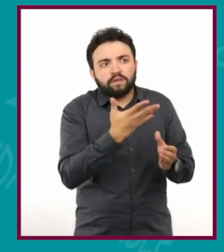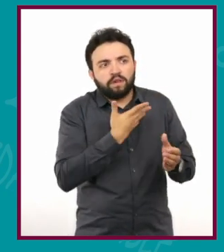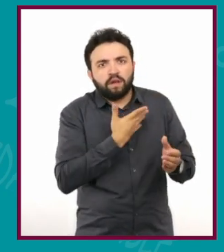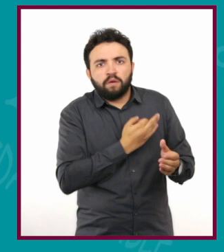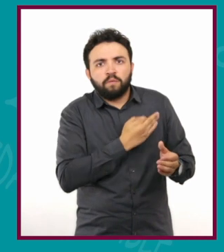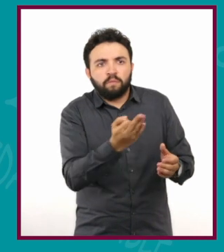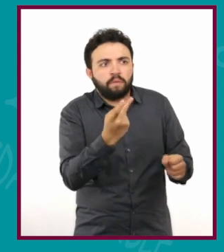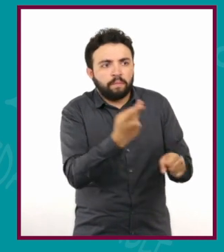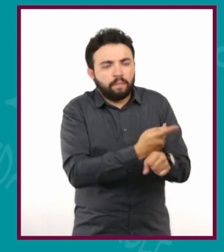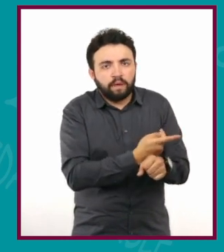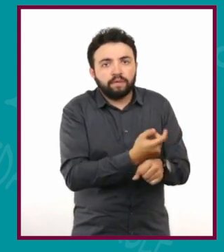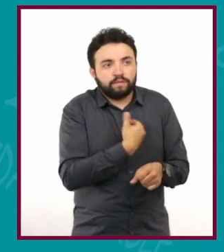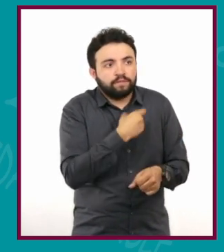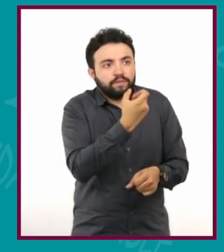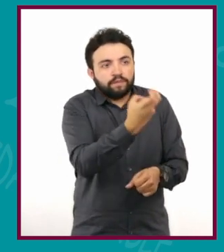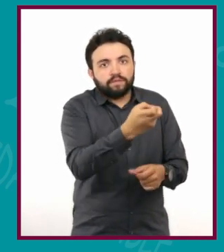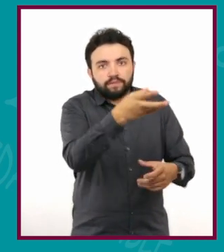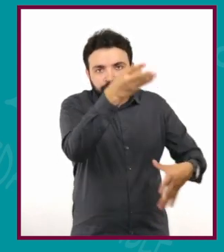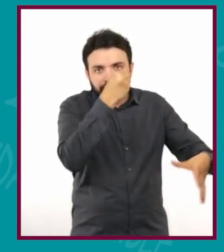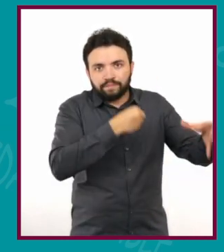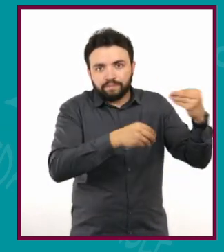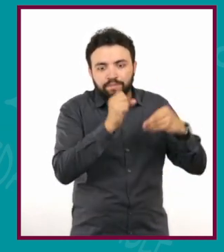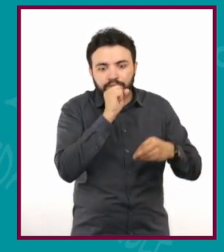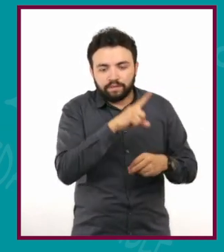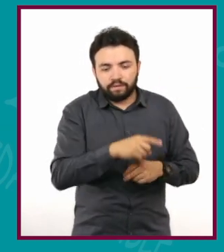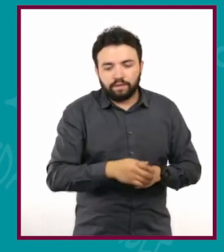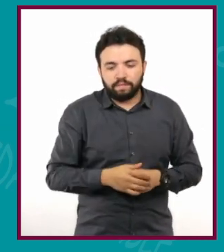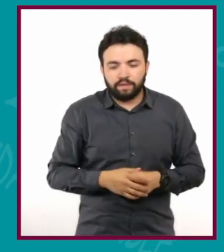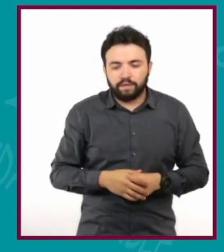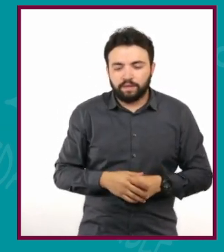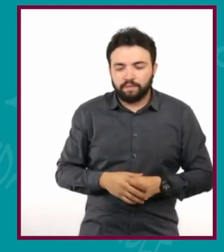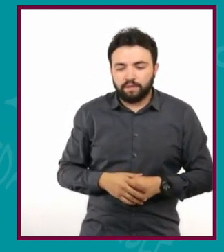un aprendizaje, algo nuevo de ver las cosas.